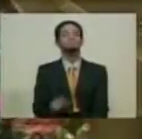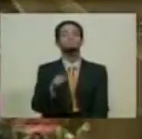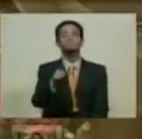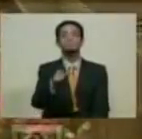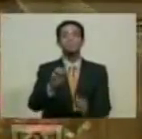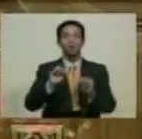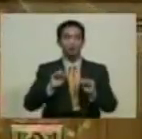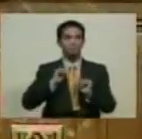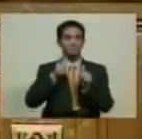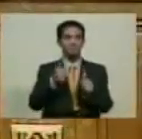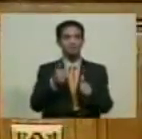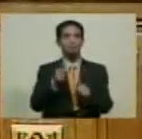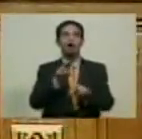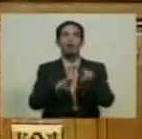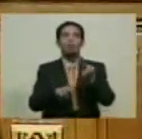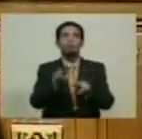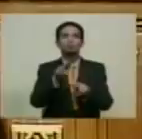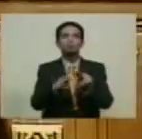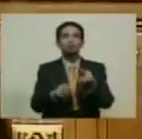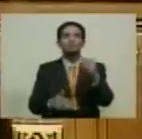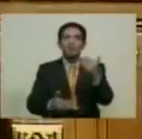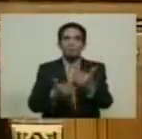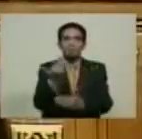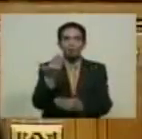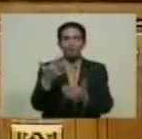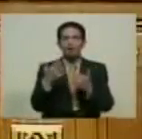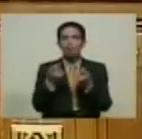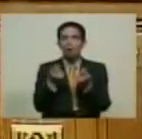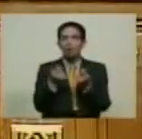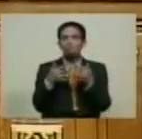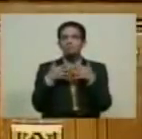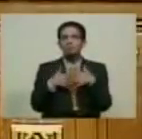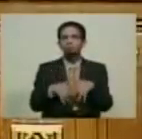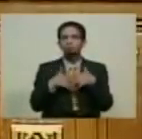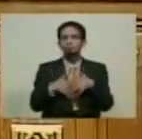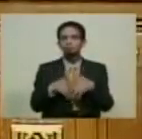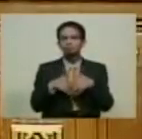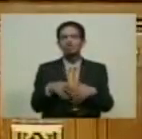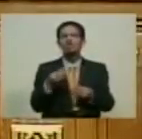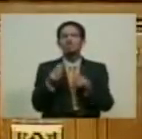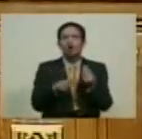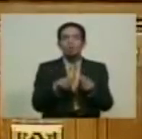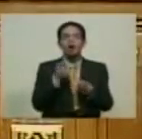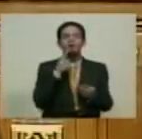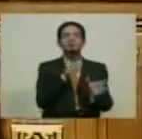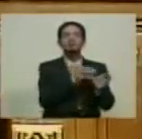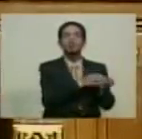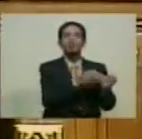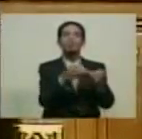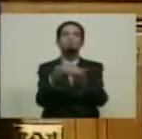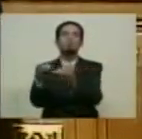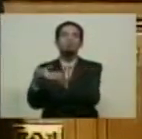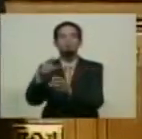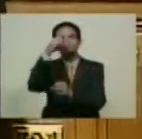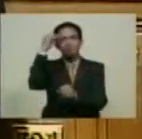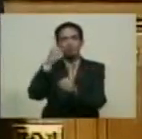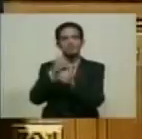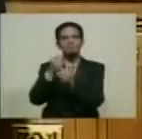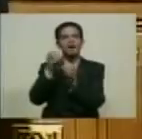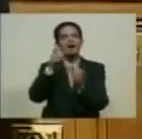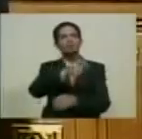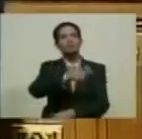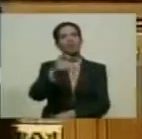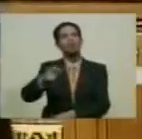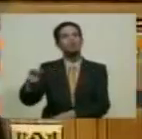económico productivo a través de los consejos productivos de trabajadores.